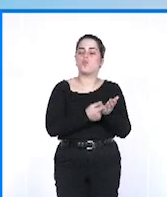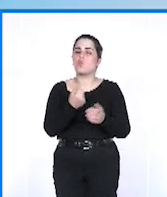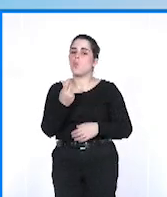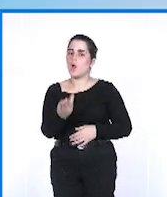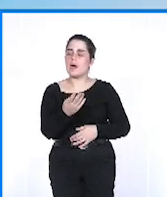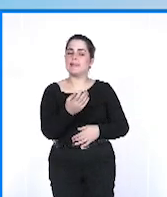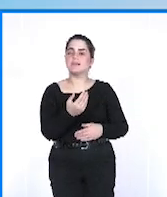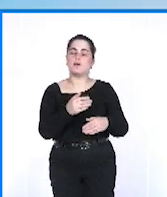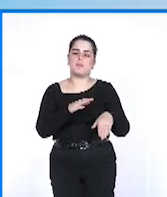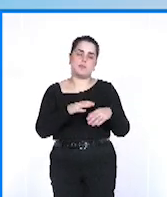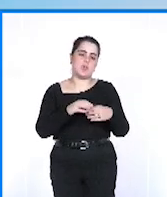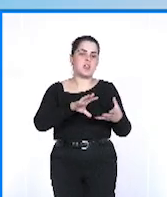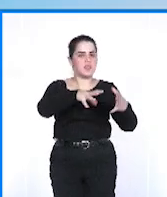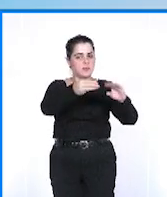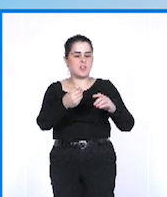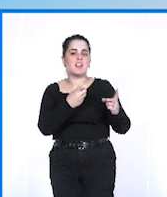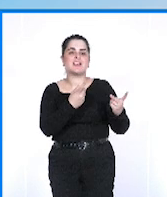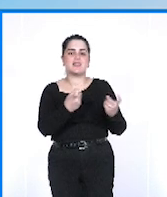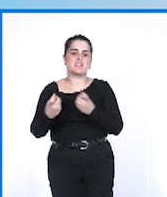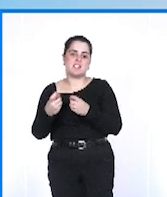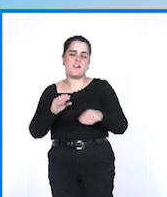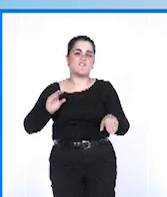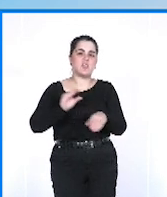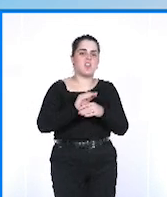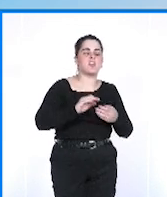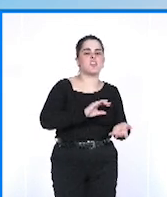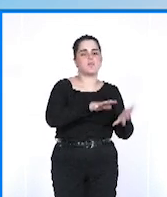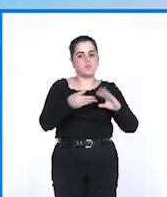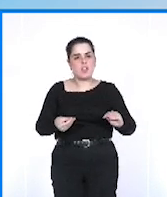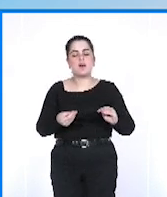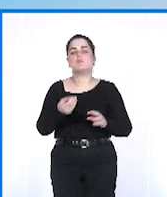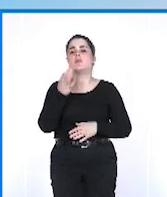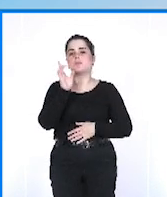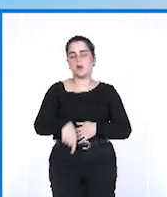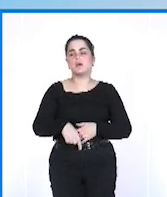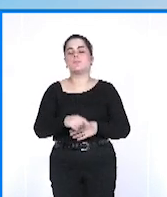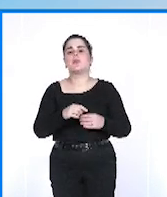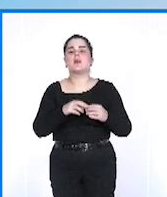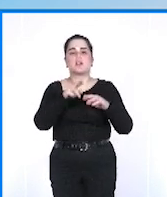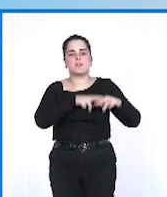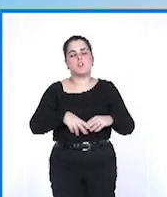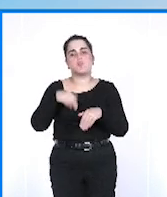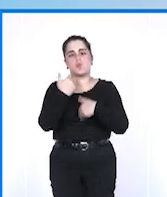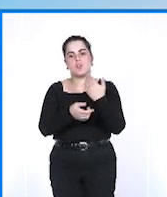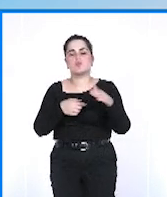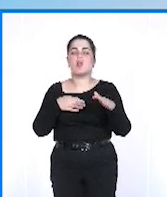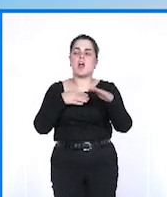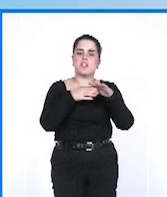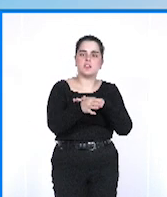necesidades de financiación eh del servicio y también a revisar los procesos de acceso y de